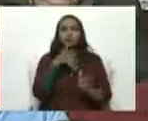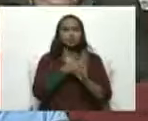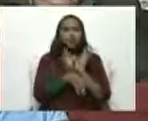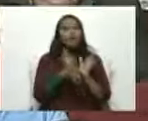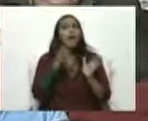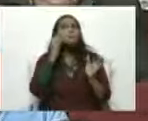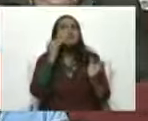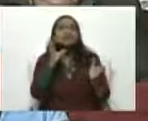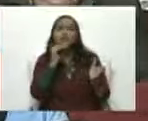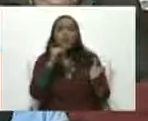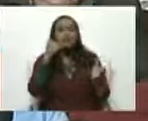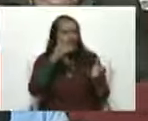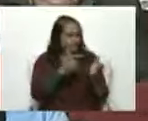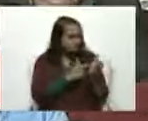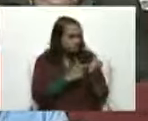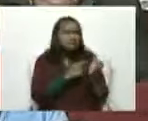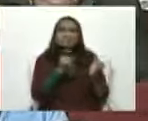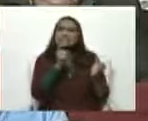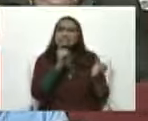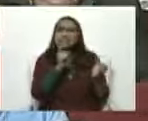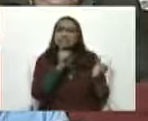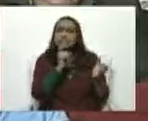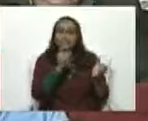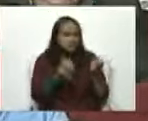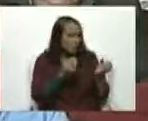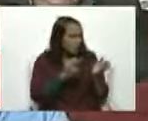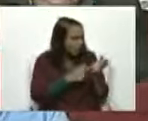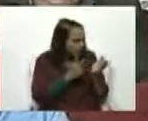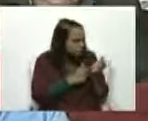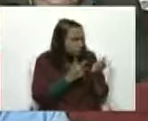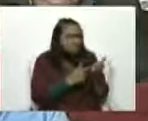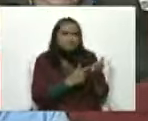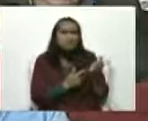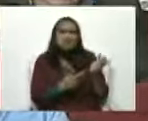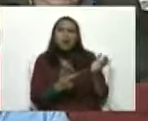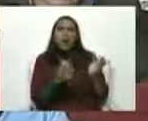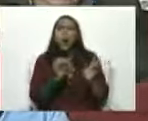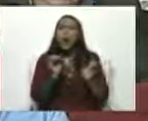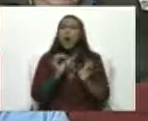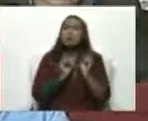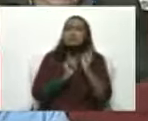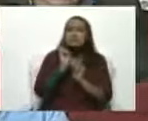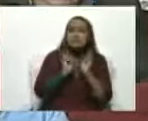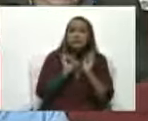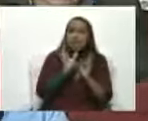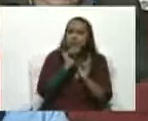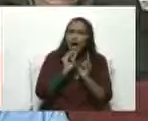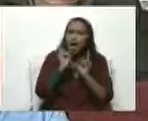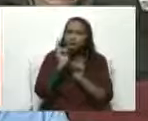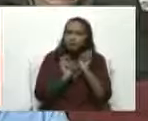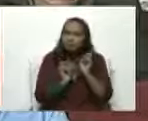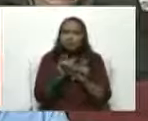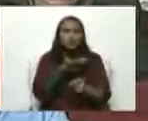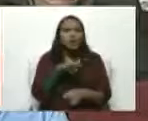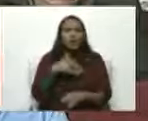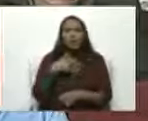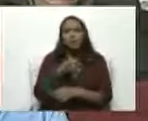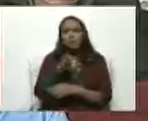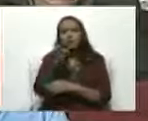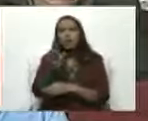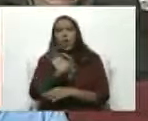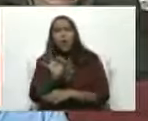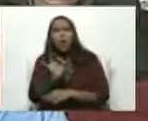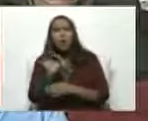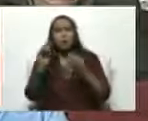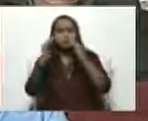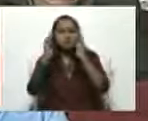teléfono? Estoy en un sitio inhóspito, la señal no es muy buena. ¿Dónde puedo acudir? Si puedo acudir a la casa del PSU